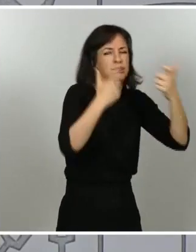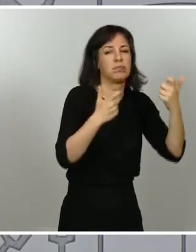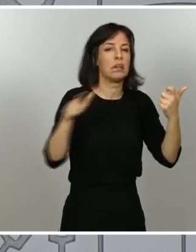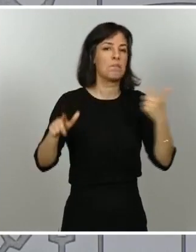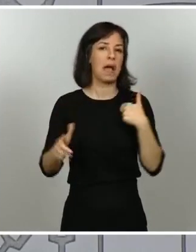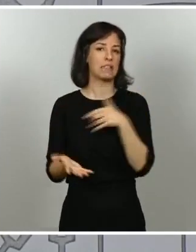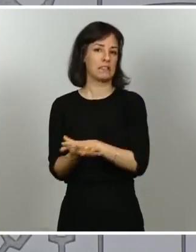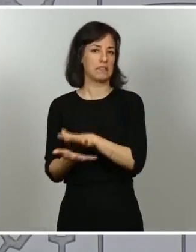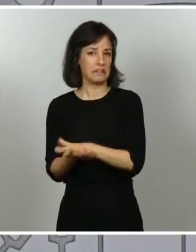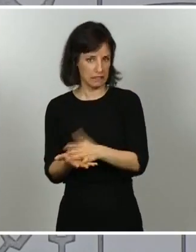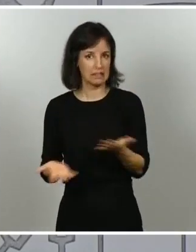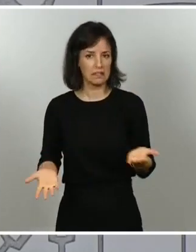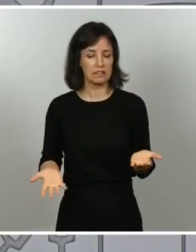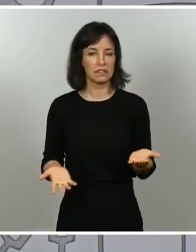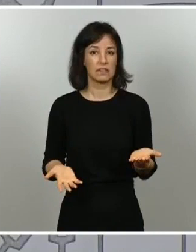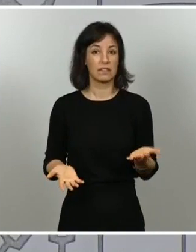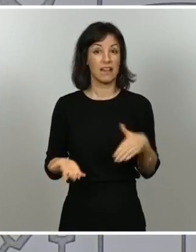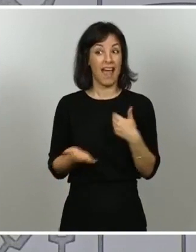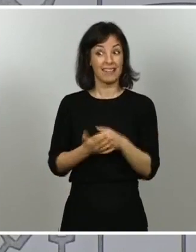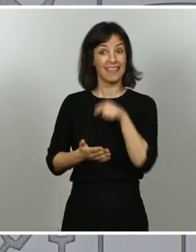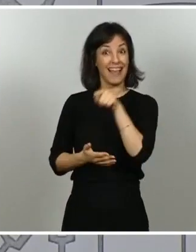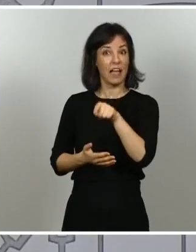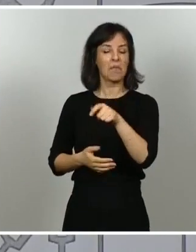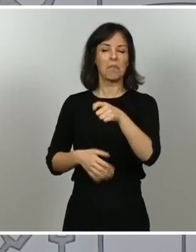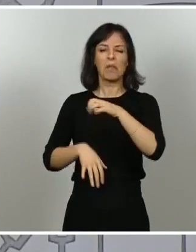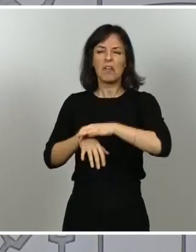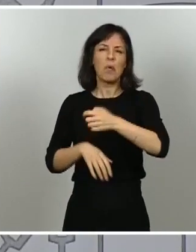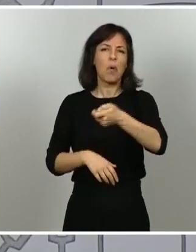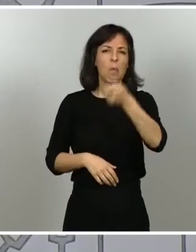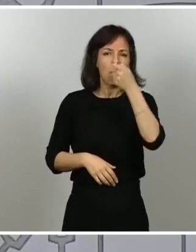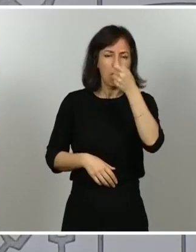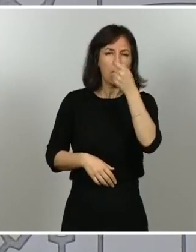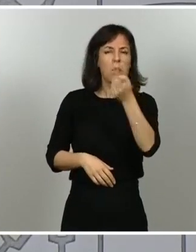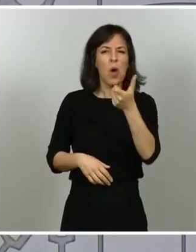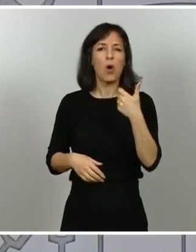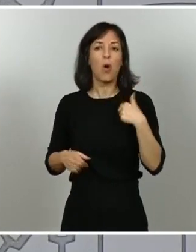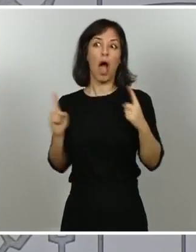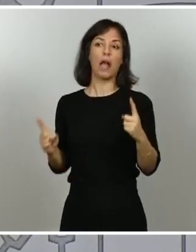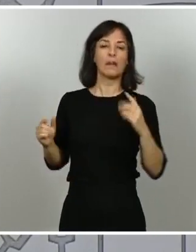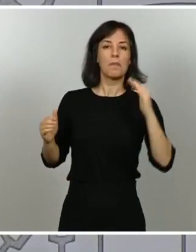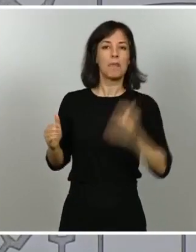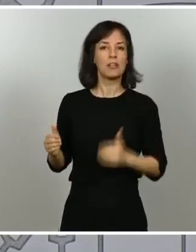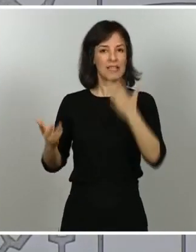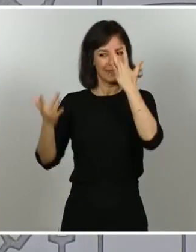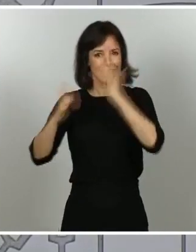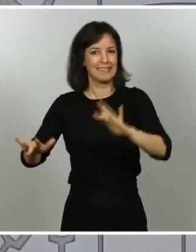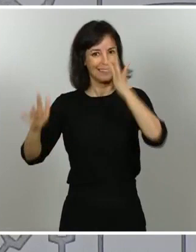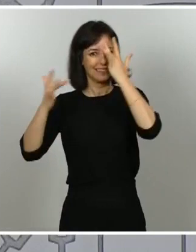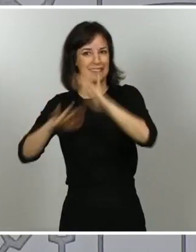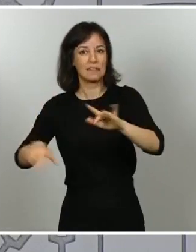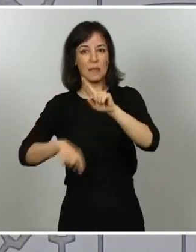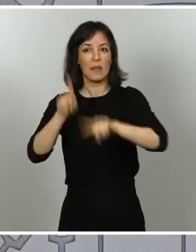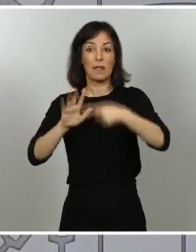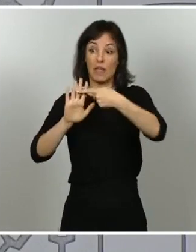cual, incluso en esos territorios hay que hacer un trabajo muy importante de concienciación a medida que se vayan levantando algunas de las